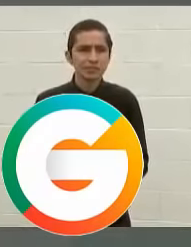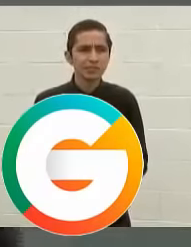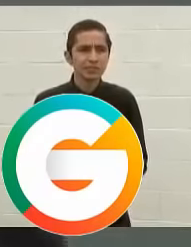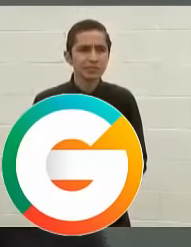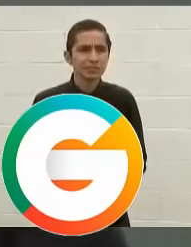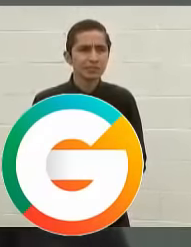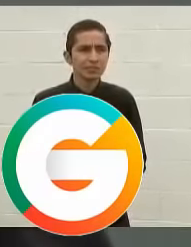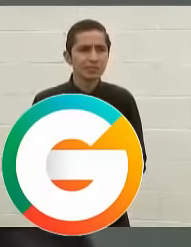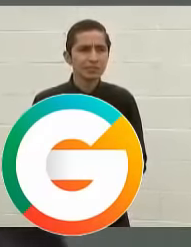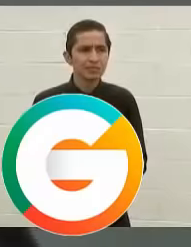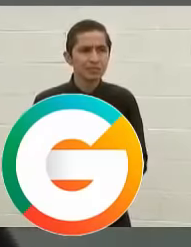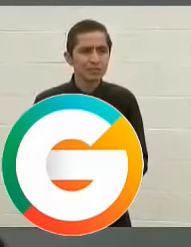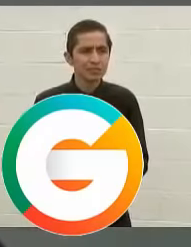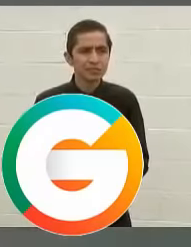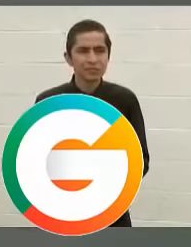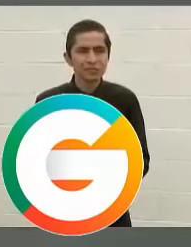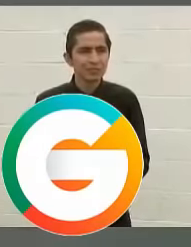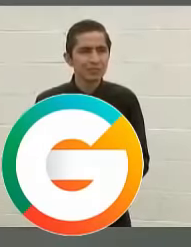Estimado gobernador,